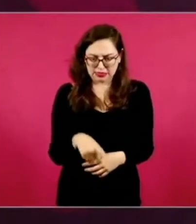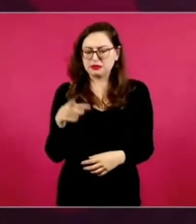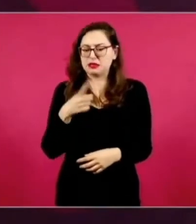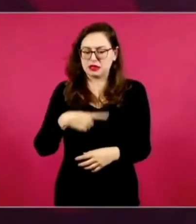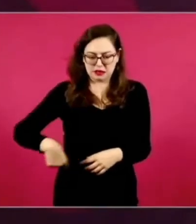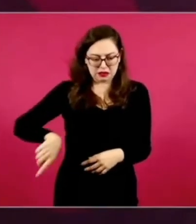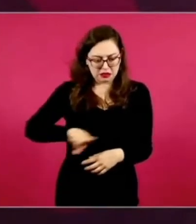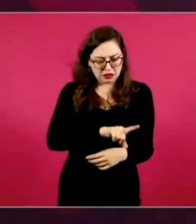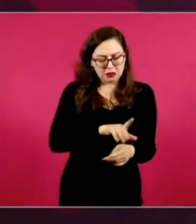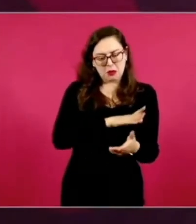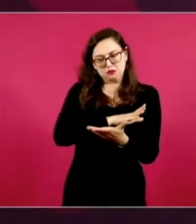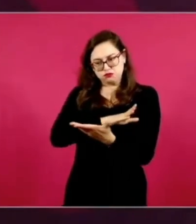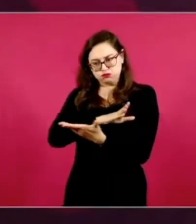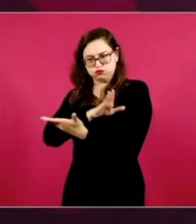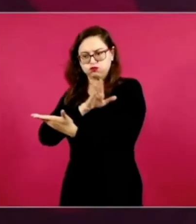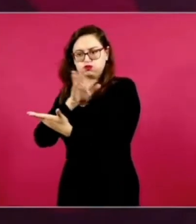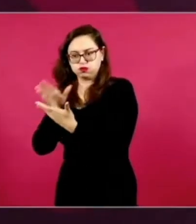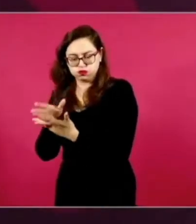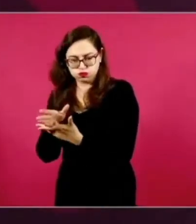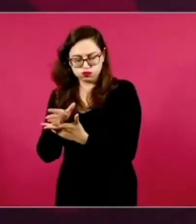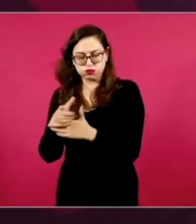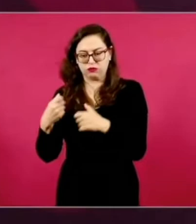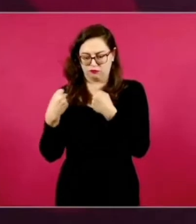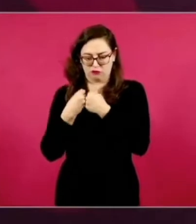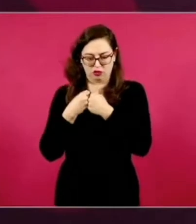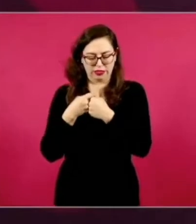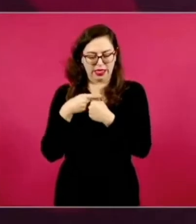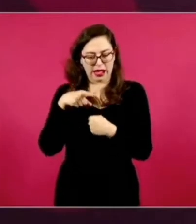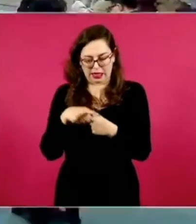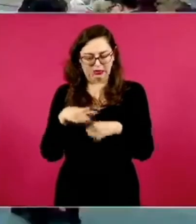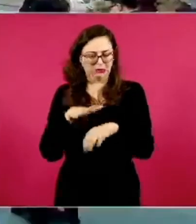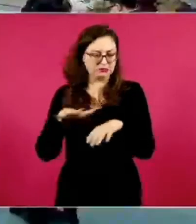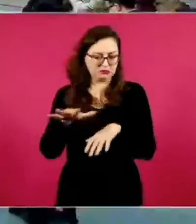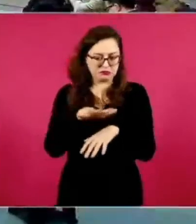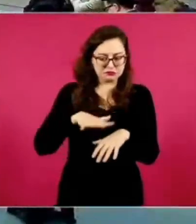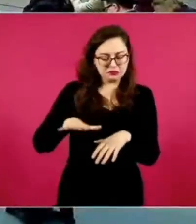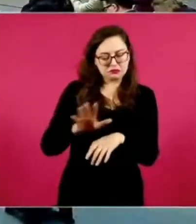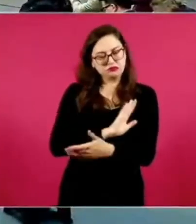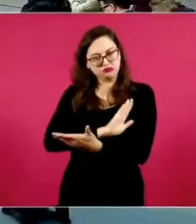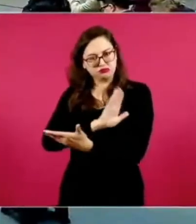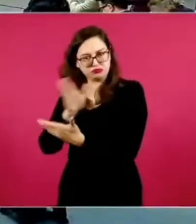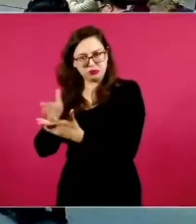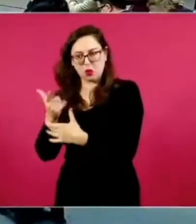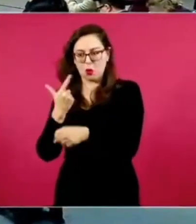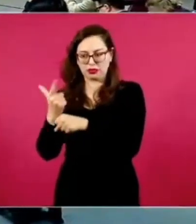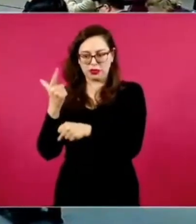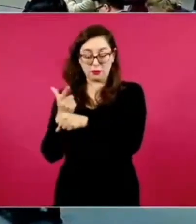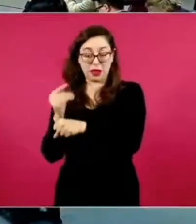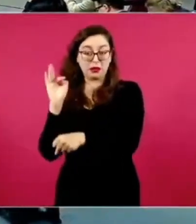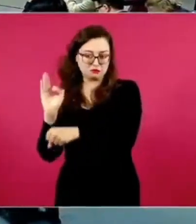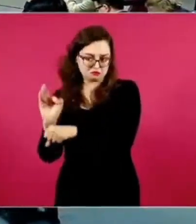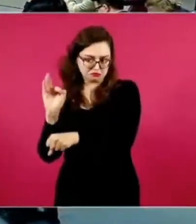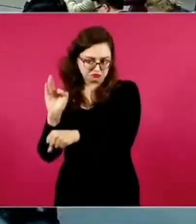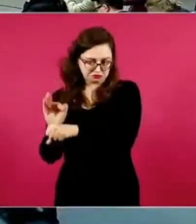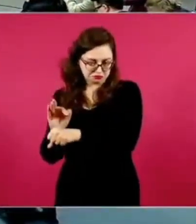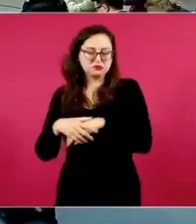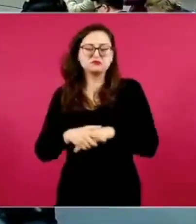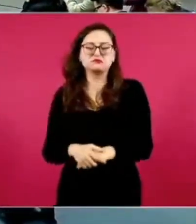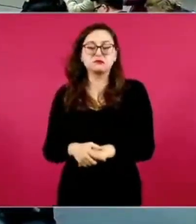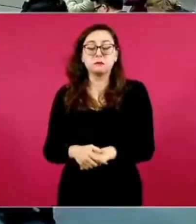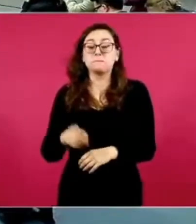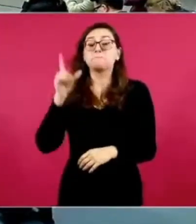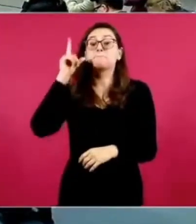ellos son de Amatenango de la Frontera. Entonces estamos trabajando el día de mañana,